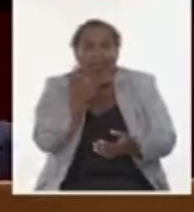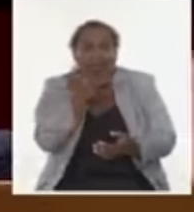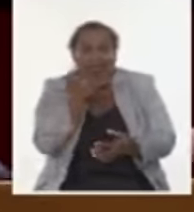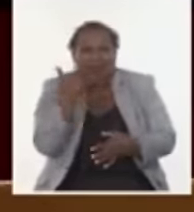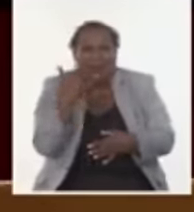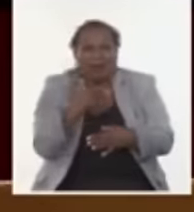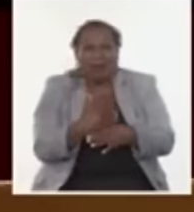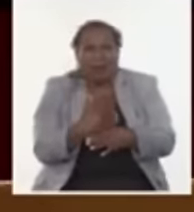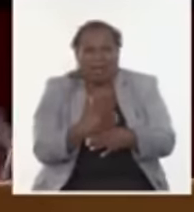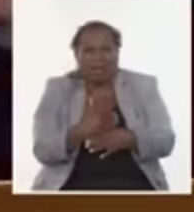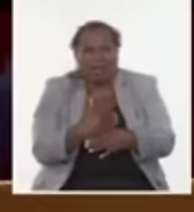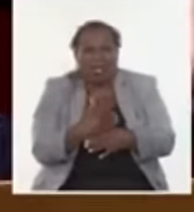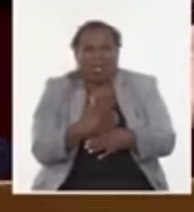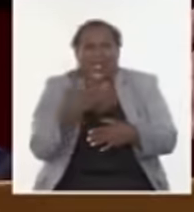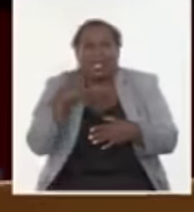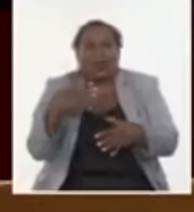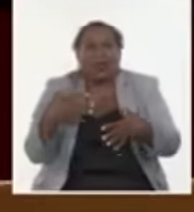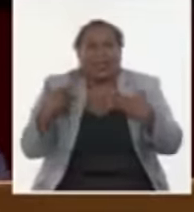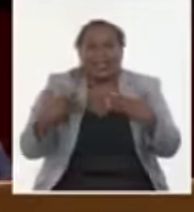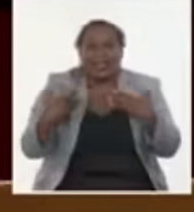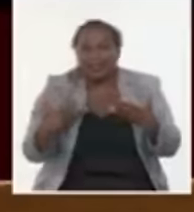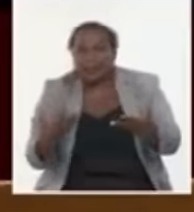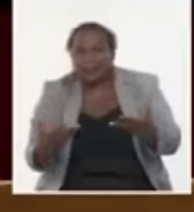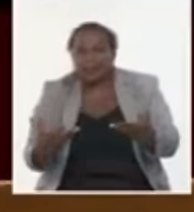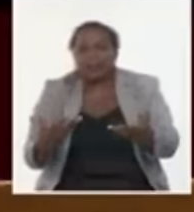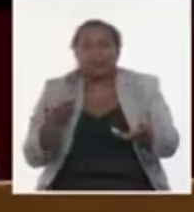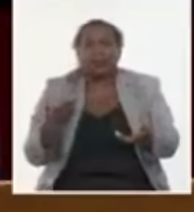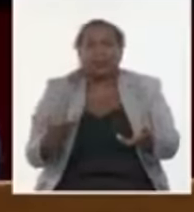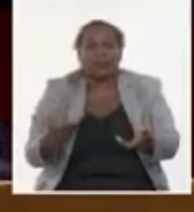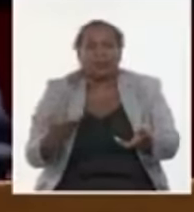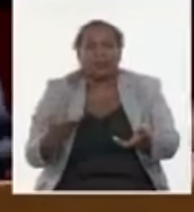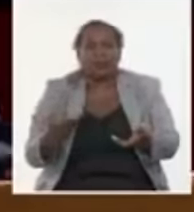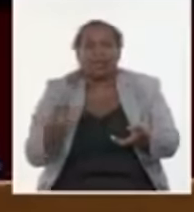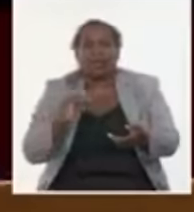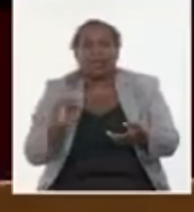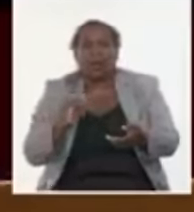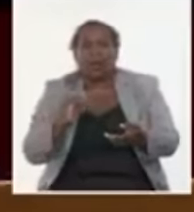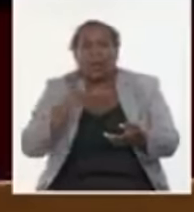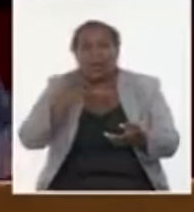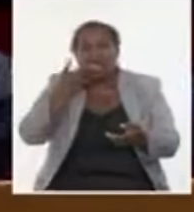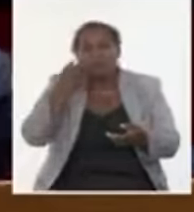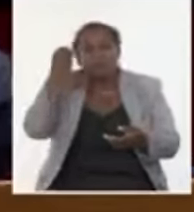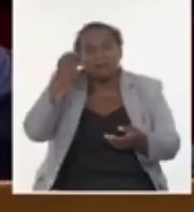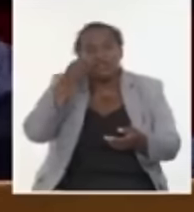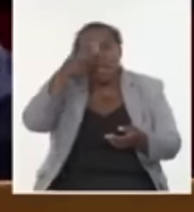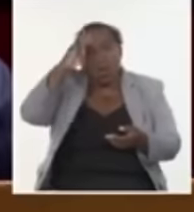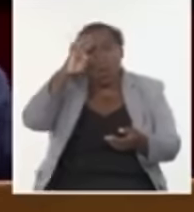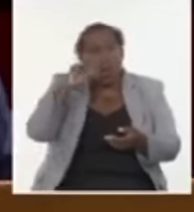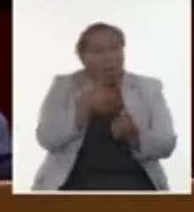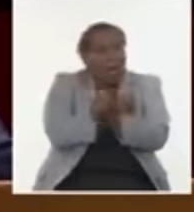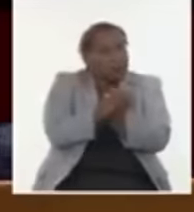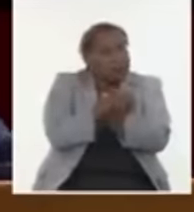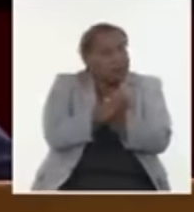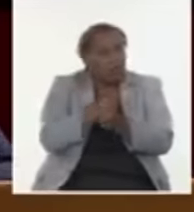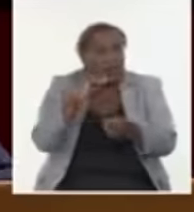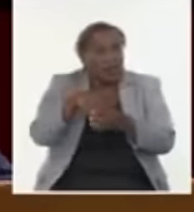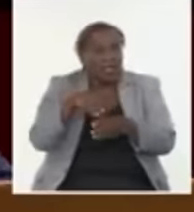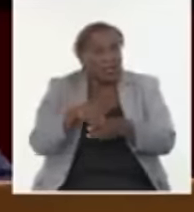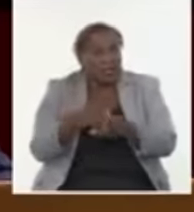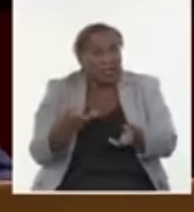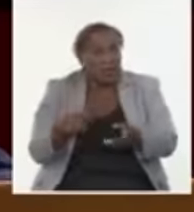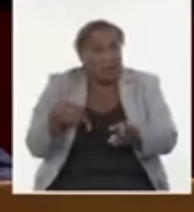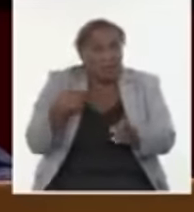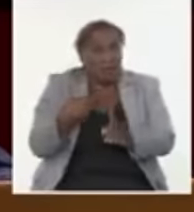que desestimula, que convierten supuestamente a Cuba en un país de riesgo para invertir, para que nosotros le pongamos componentes